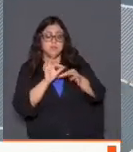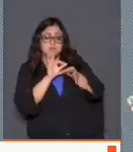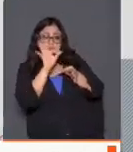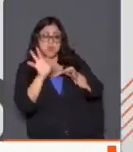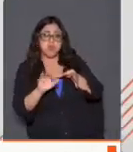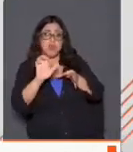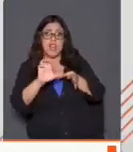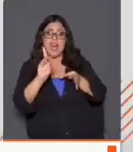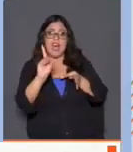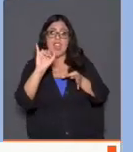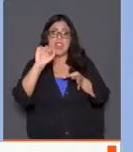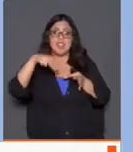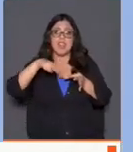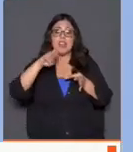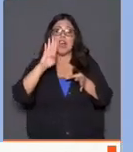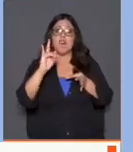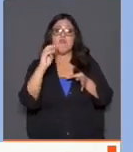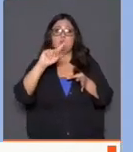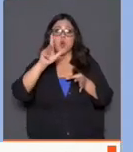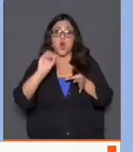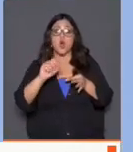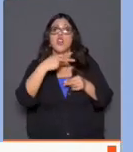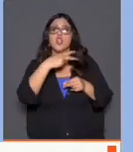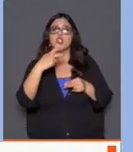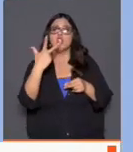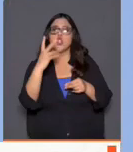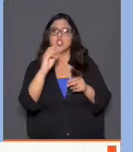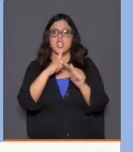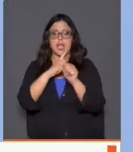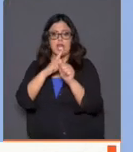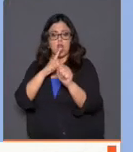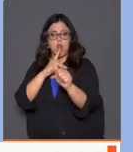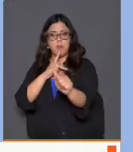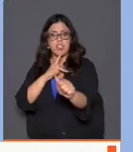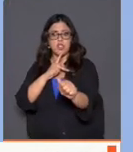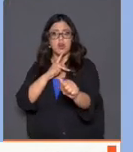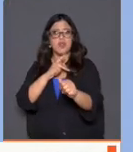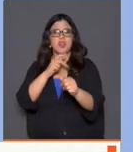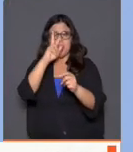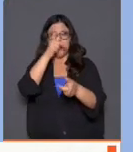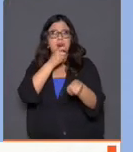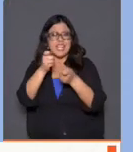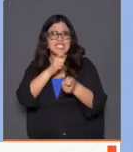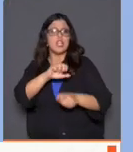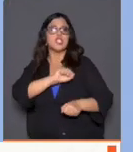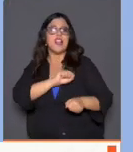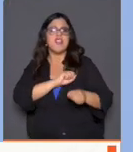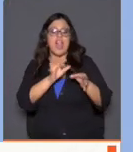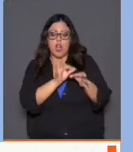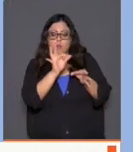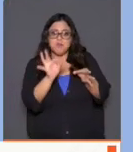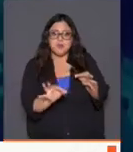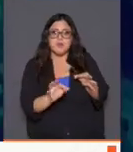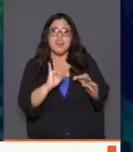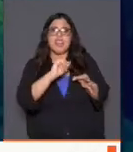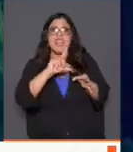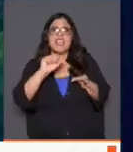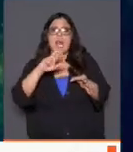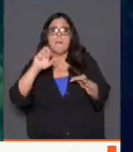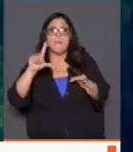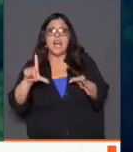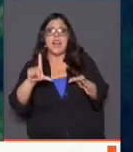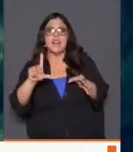recorrido de 280 kilómetros la distancia que hay entre Santiago e illapel seis horas de viaje por las tierras